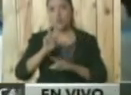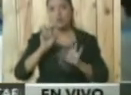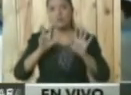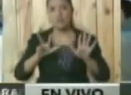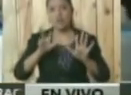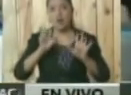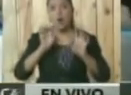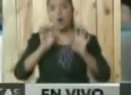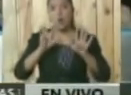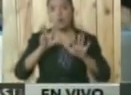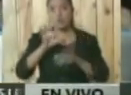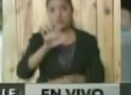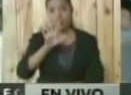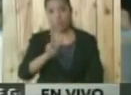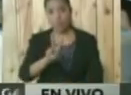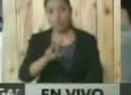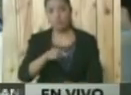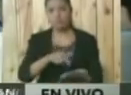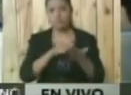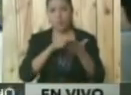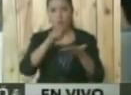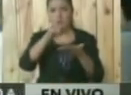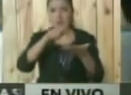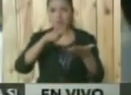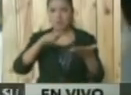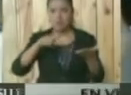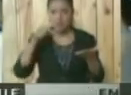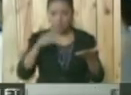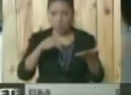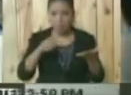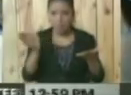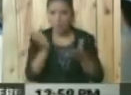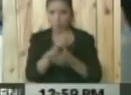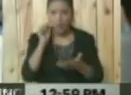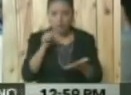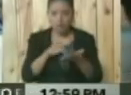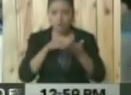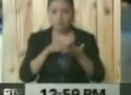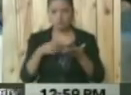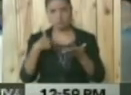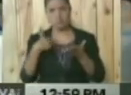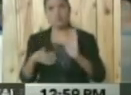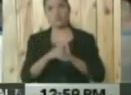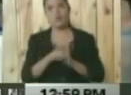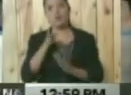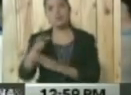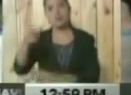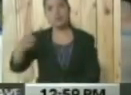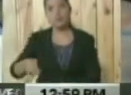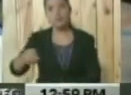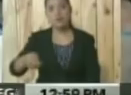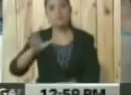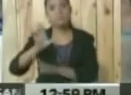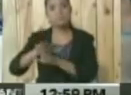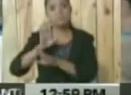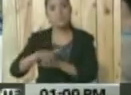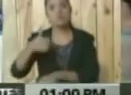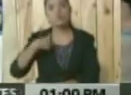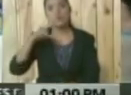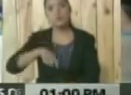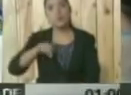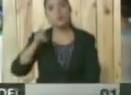6823952 aparece en el listado de la solicitud de autorización, tengo perfecto derecho de dirigirme a un tribunal y decirle: